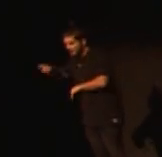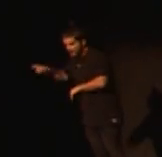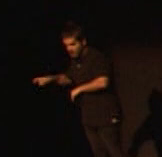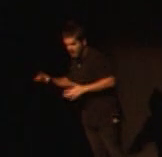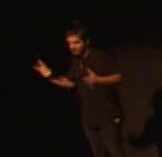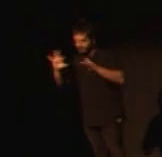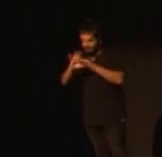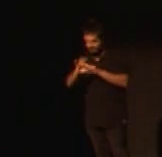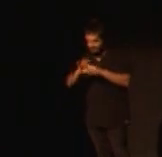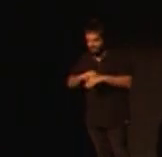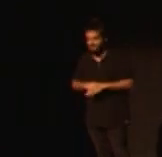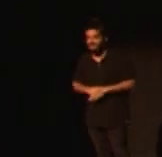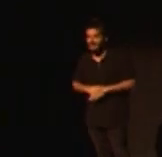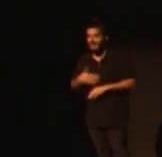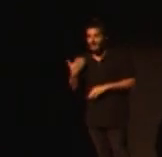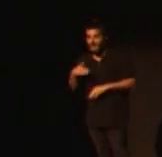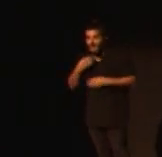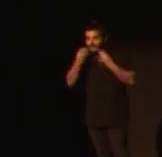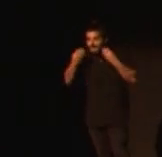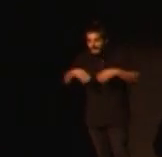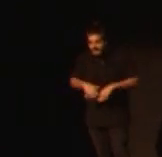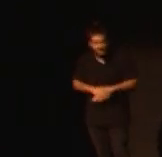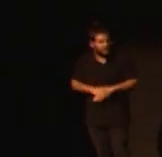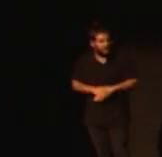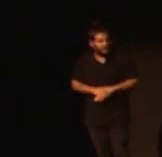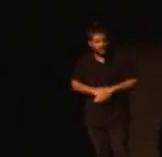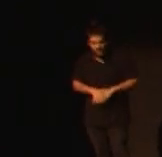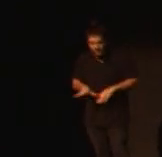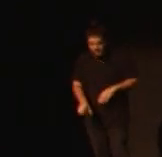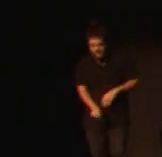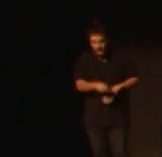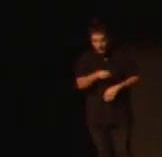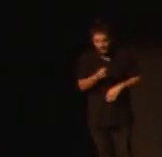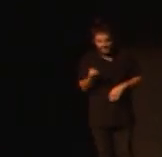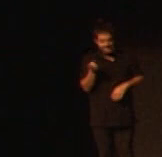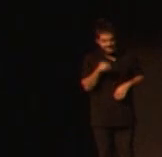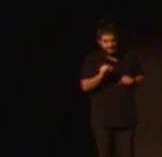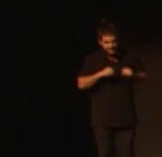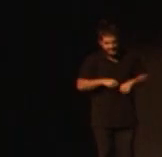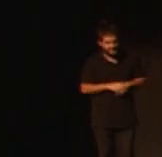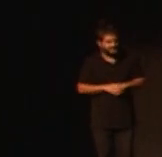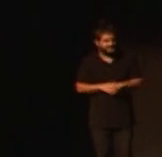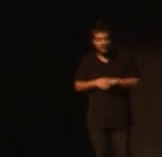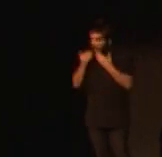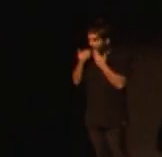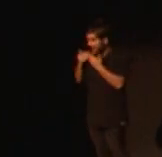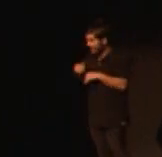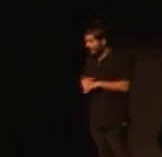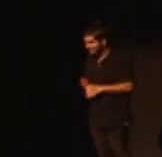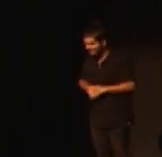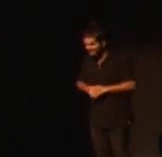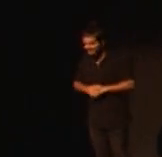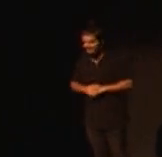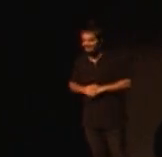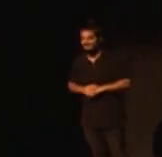llevas historias. Te la voy a coger también, ¿vale? Ah, gracias, gracias, qué amable. A ver, la voy a colocar aquí porque